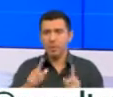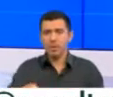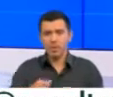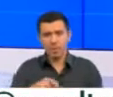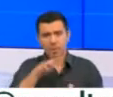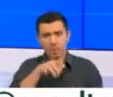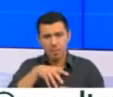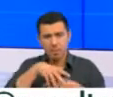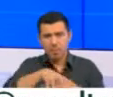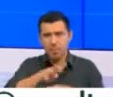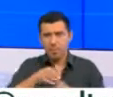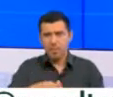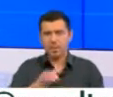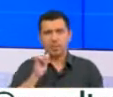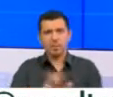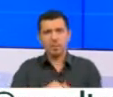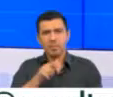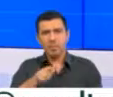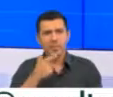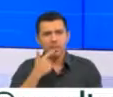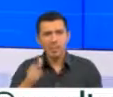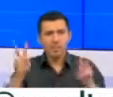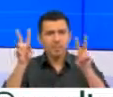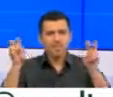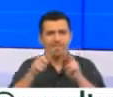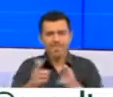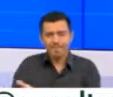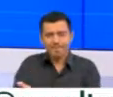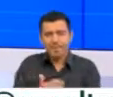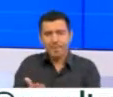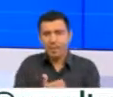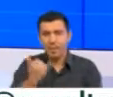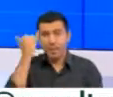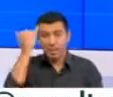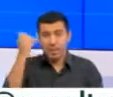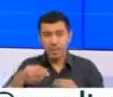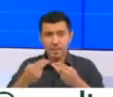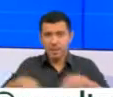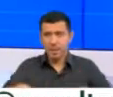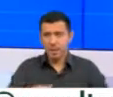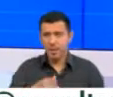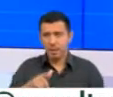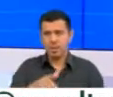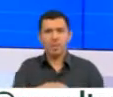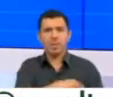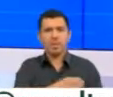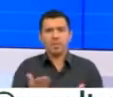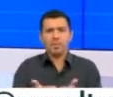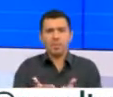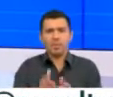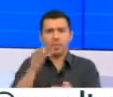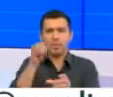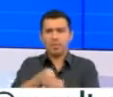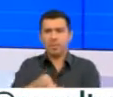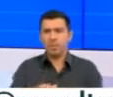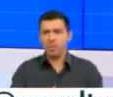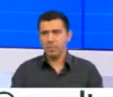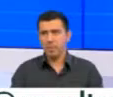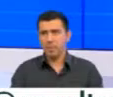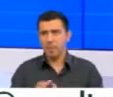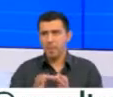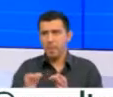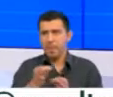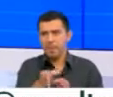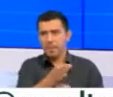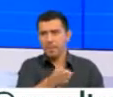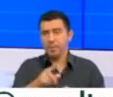marcha de unas supuestas cartillas sobre ideologías propuestas al parecer por el Ministerio de Educación. Pues en esa región del país los residentes